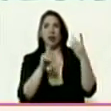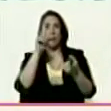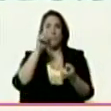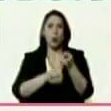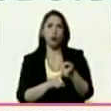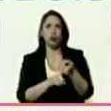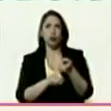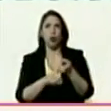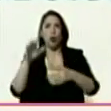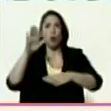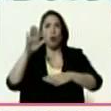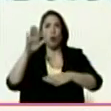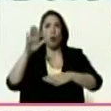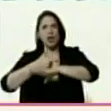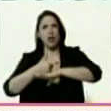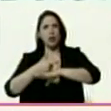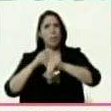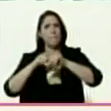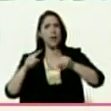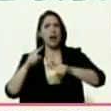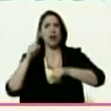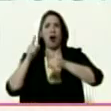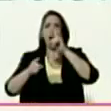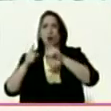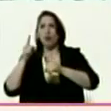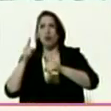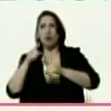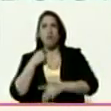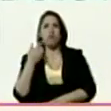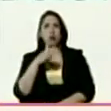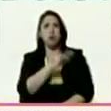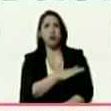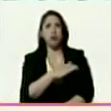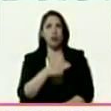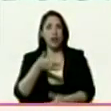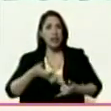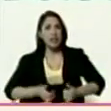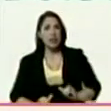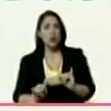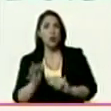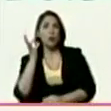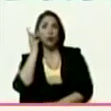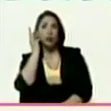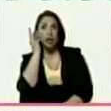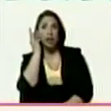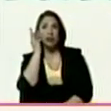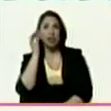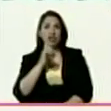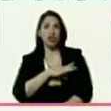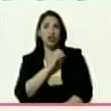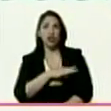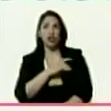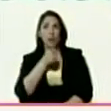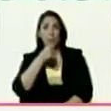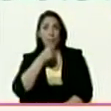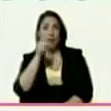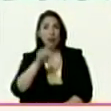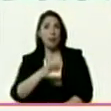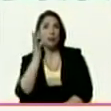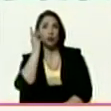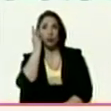por parte del gobierno. A unas que le han asesinado a sus hijos, a una muchacha en Chile, no solo una fotoreportera, sino a una